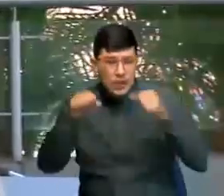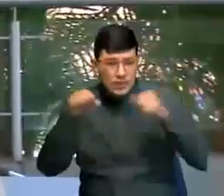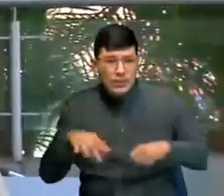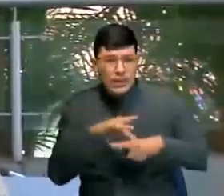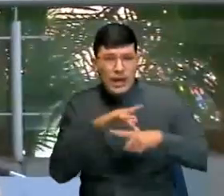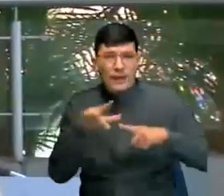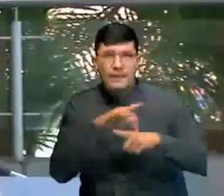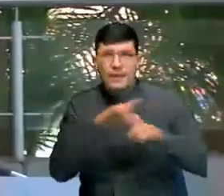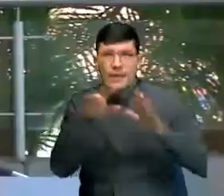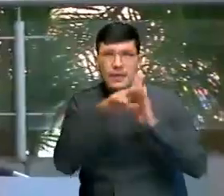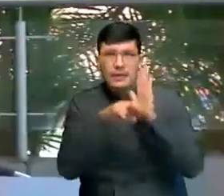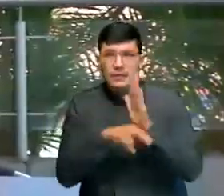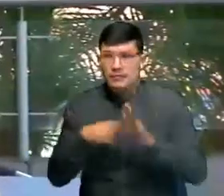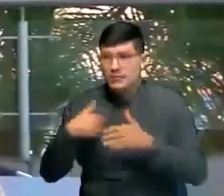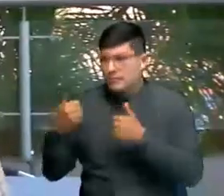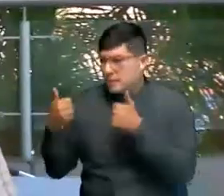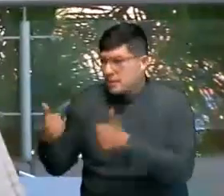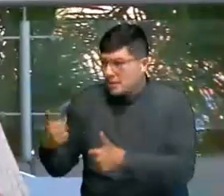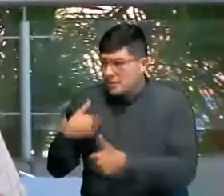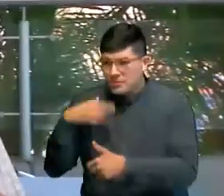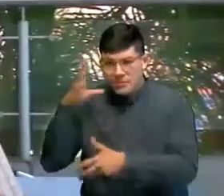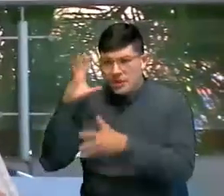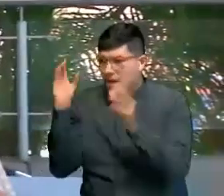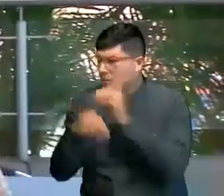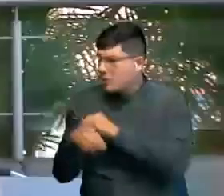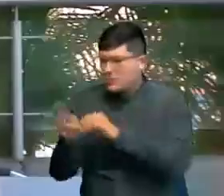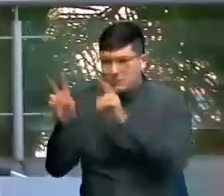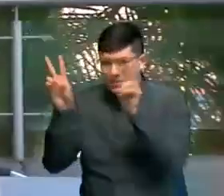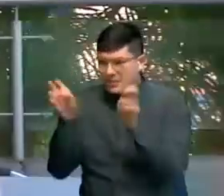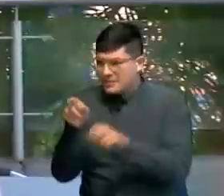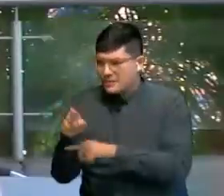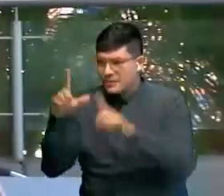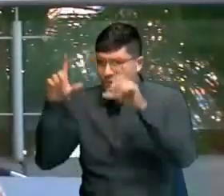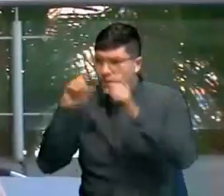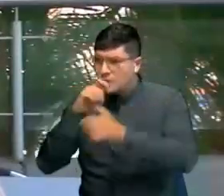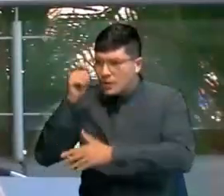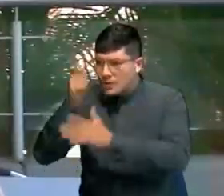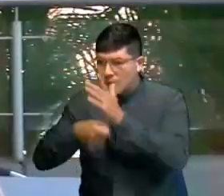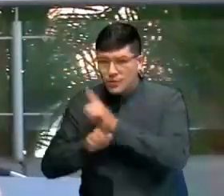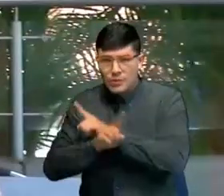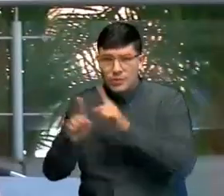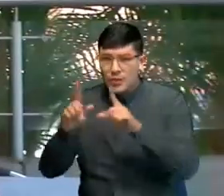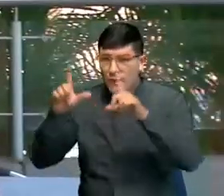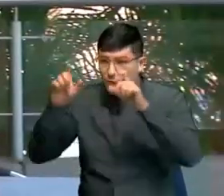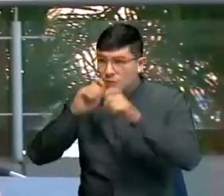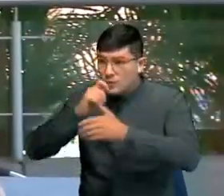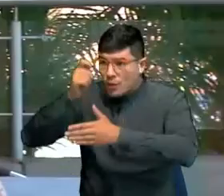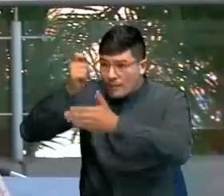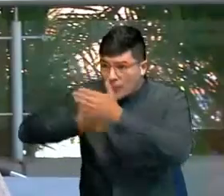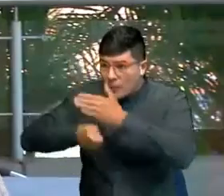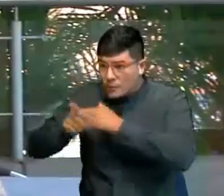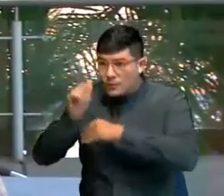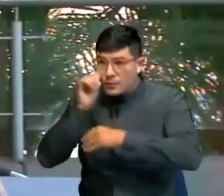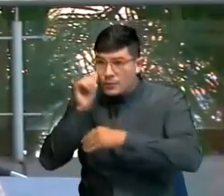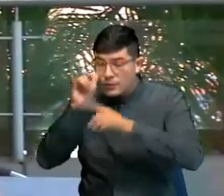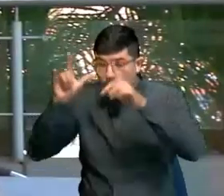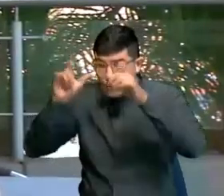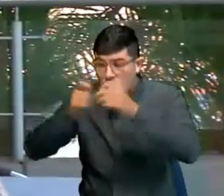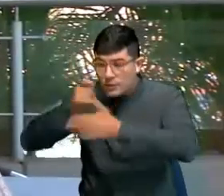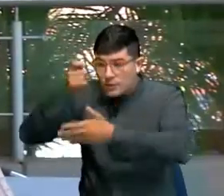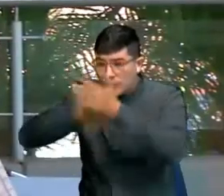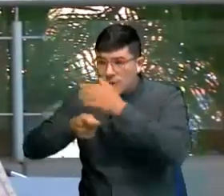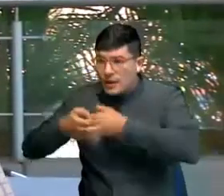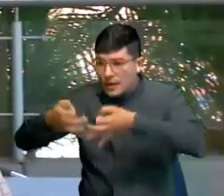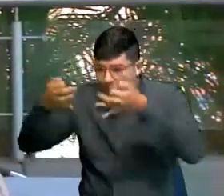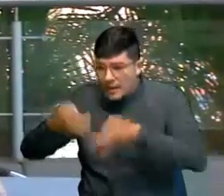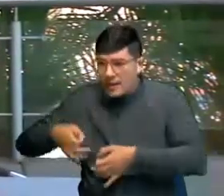Me parece excelente porque pues, no estoy de acuerdo con ese tema de las fotomultas. La multa, para configurarse la multa, tiene que